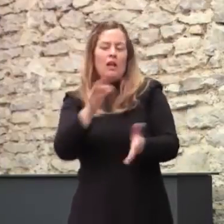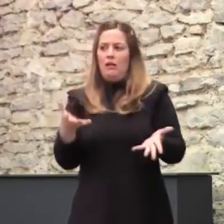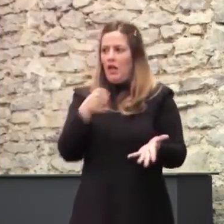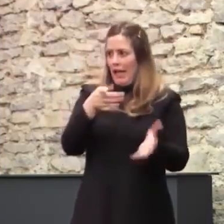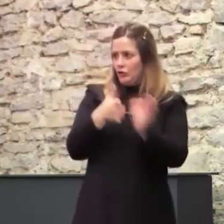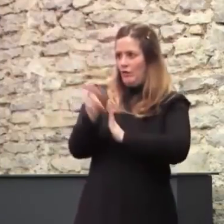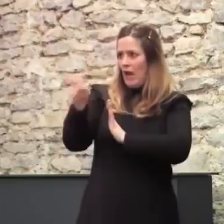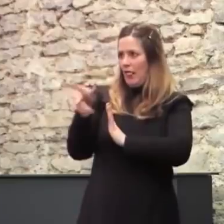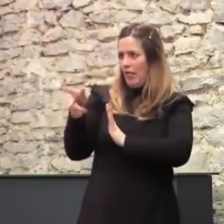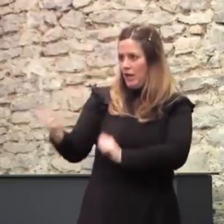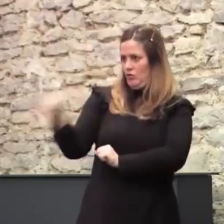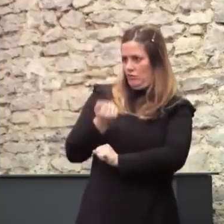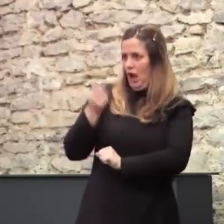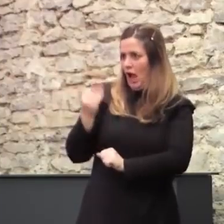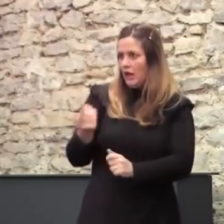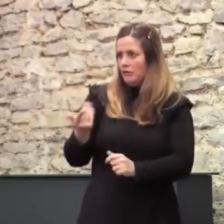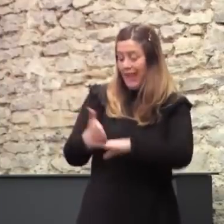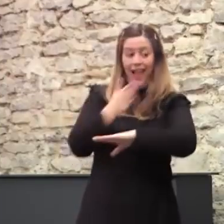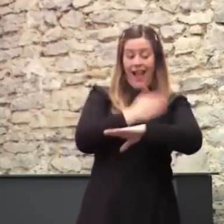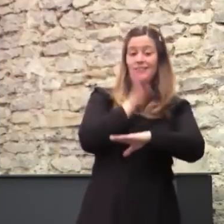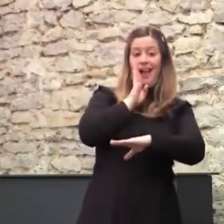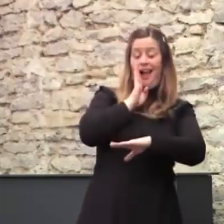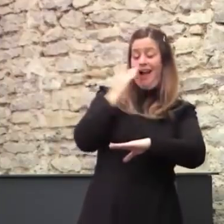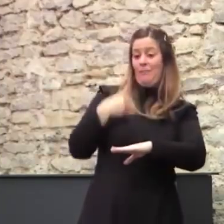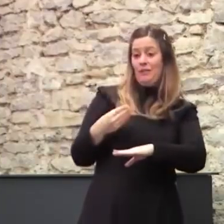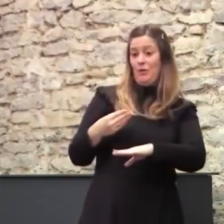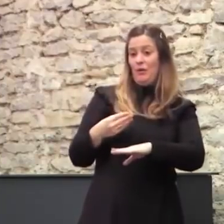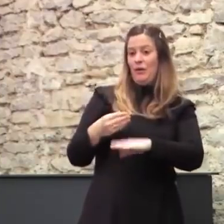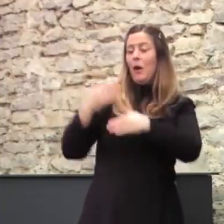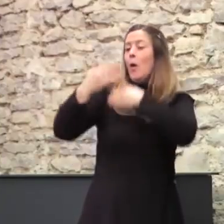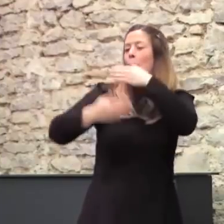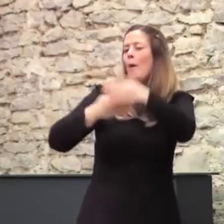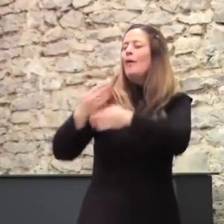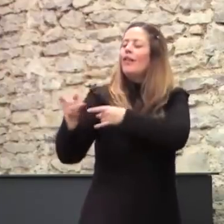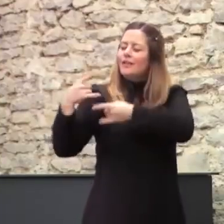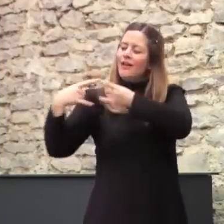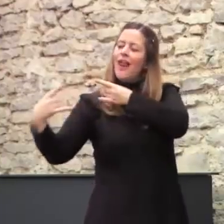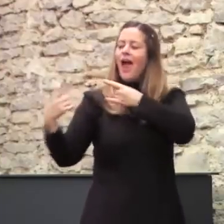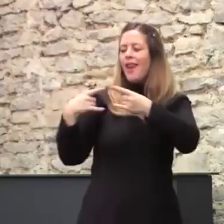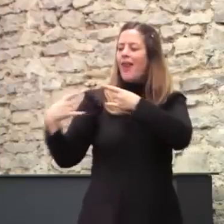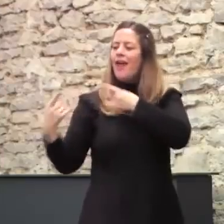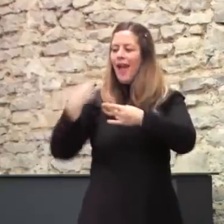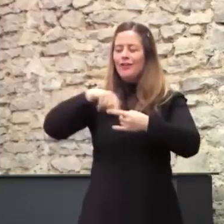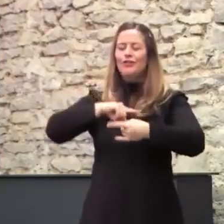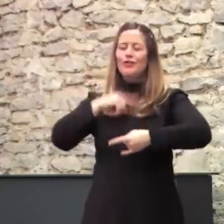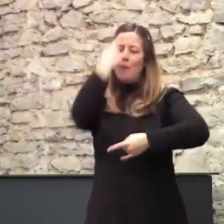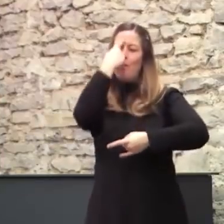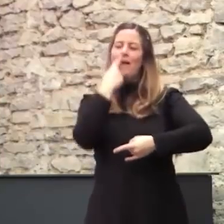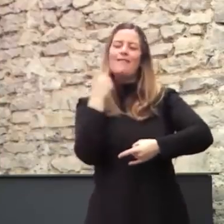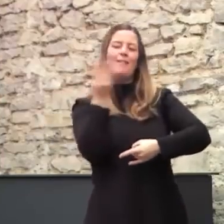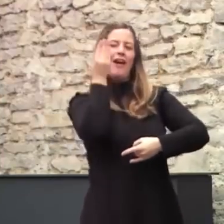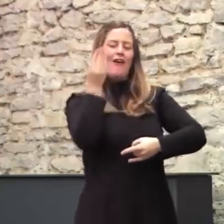bueno, con lo que he dicho antes, ¿no? En el proceso de cortejo todos nos mostramos con nuestra mejor cara. Nadie pone, hola, soy Manolo, soy un